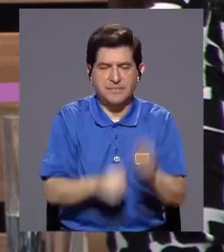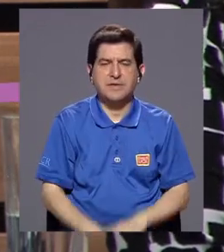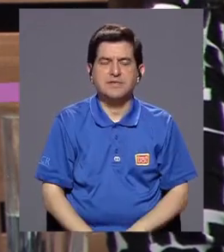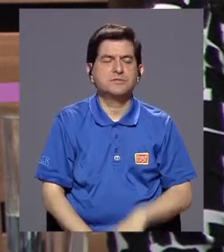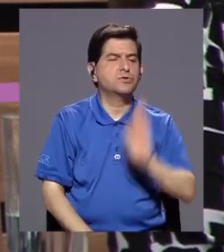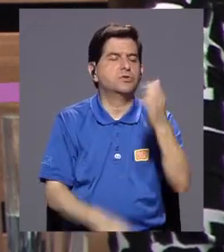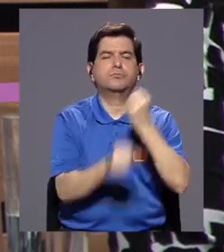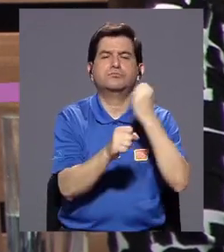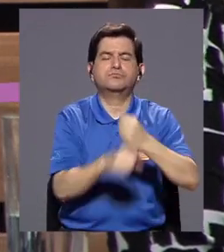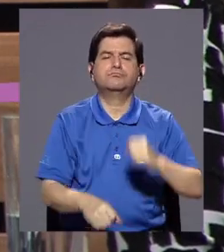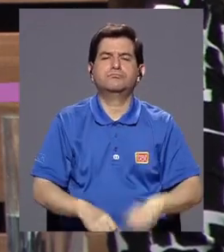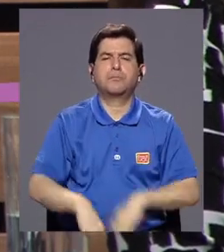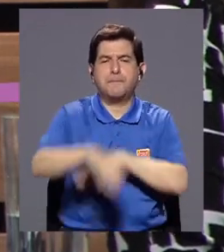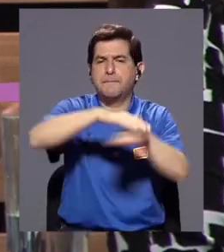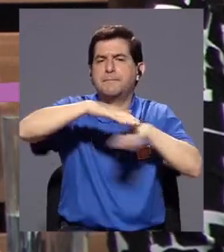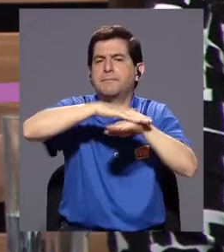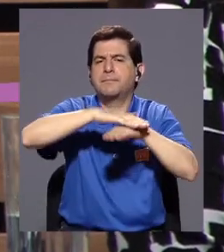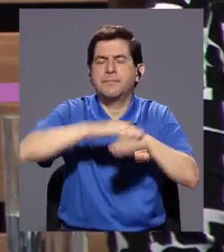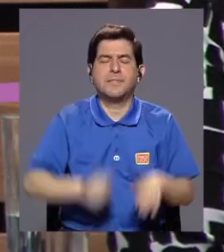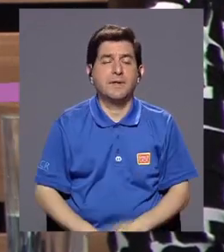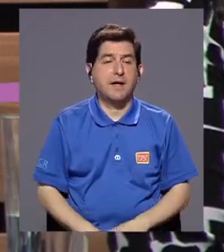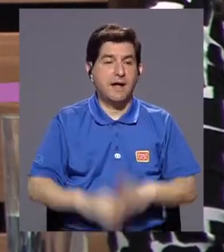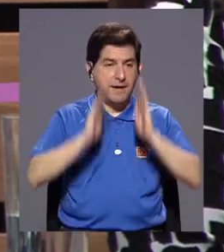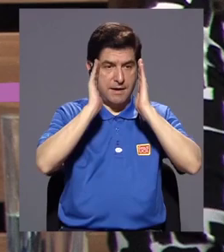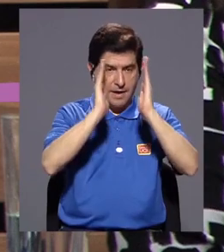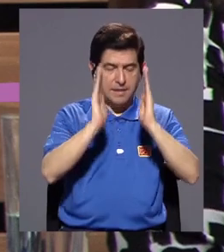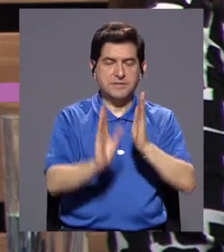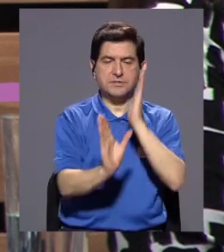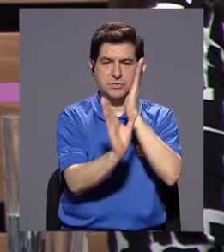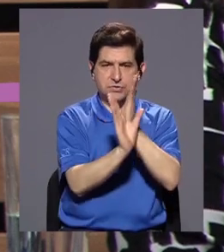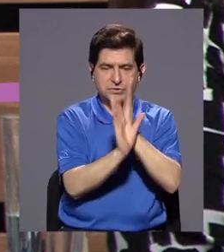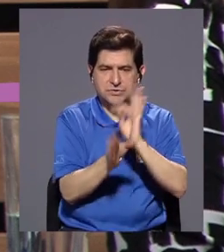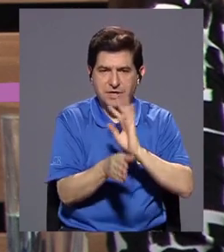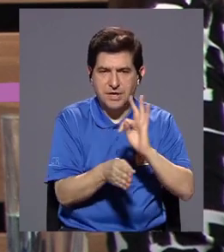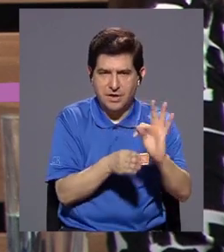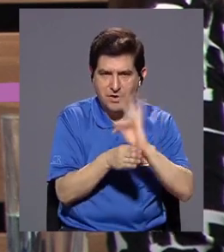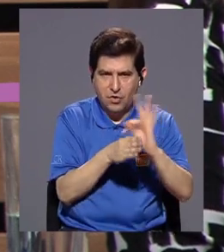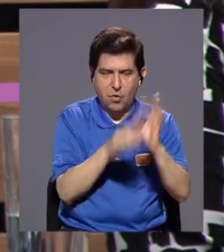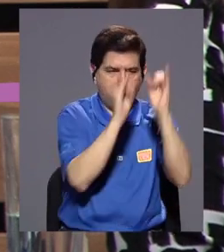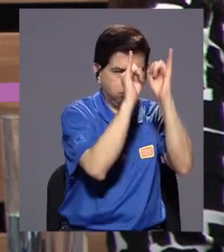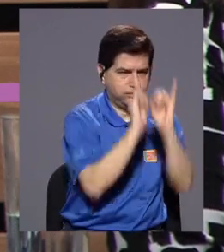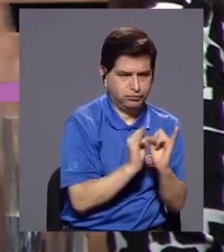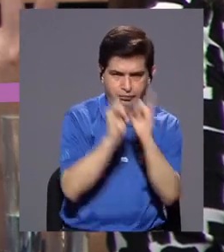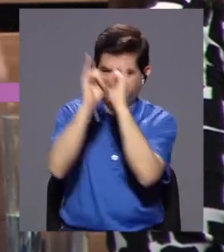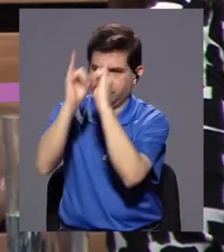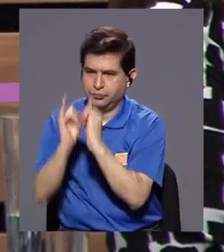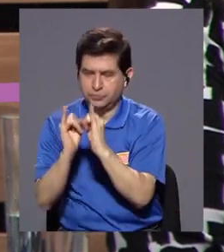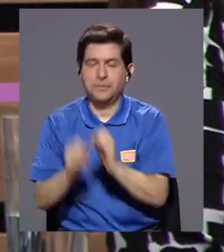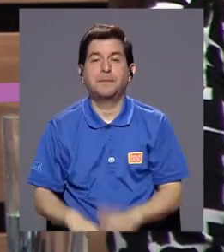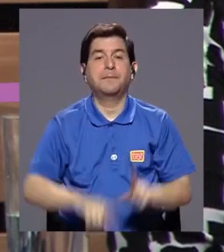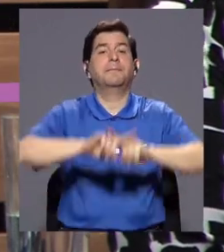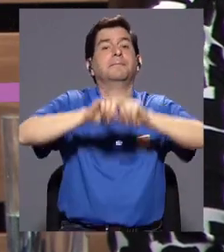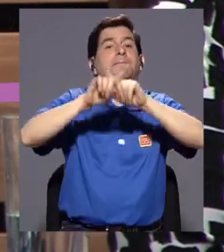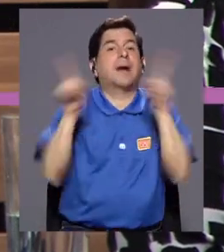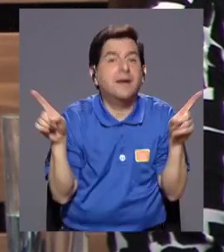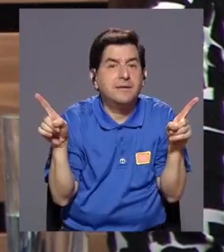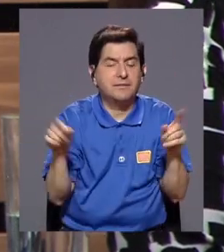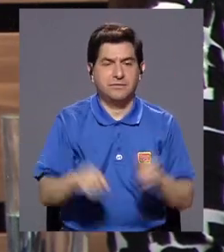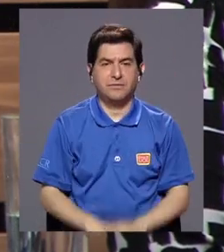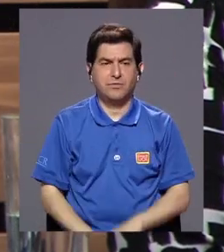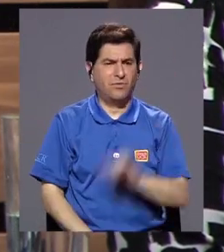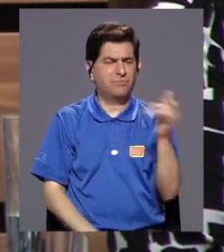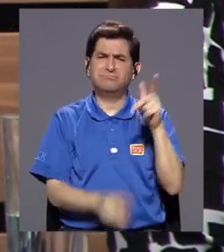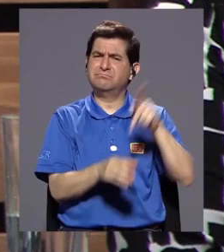su tarea fundamental es brindar atención psicoterapéutica individual. Sin embargo,